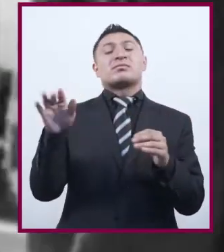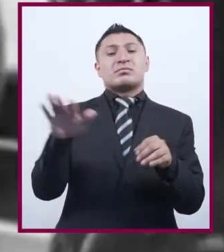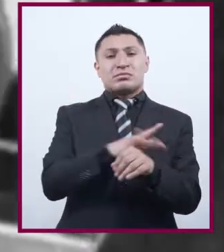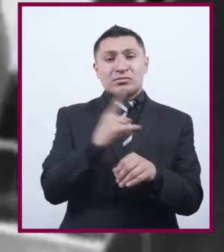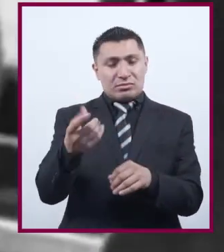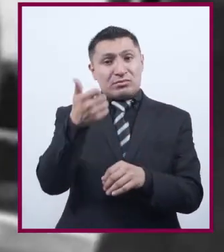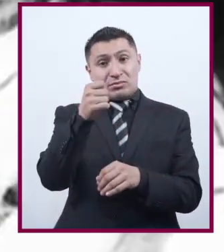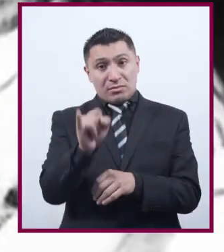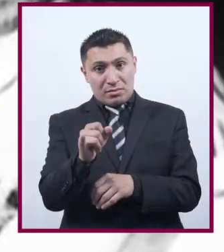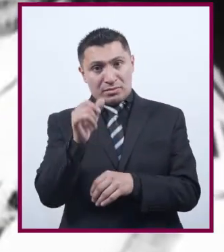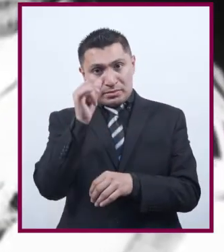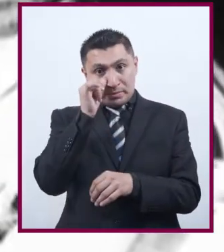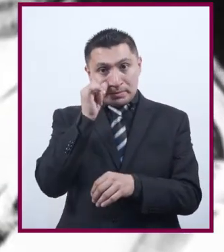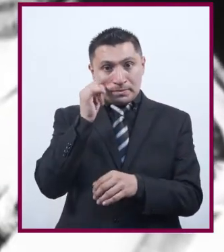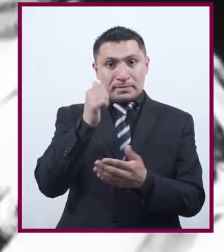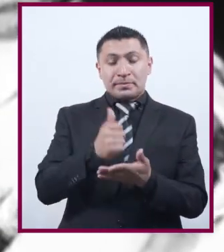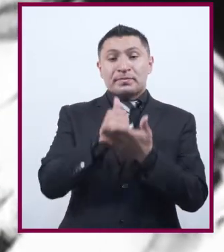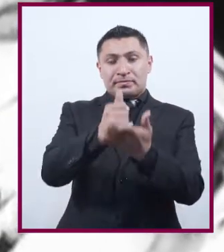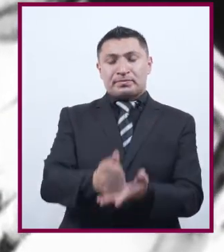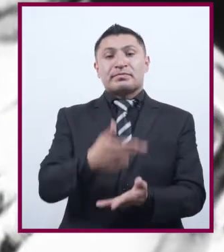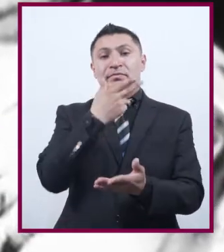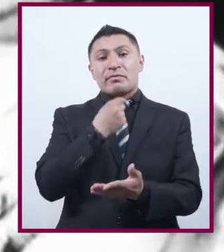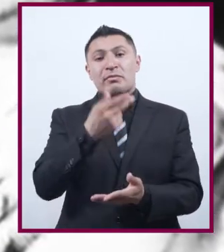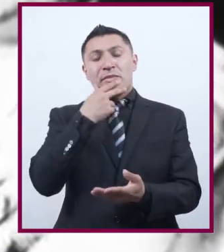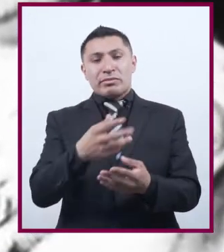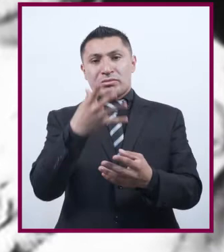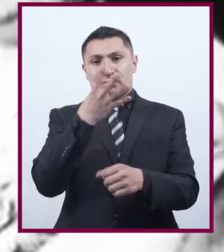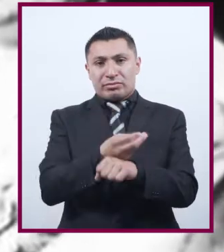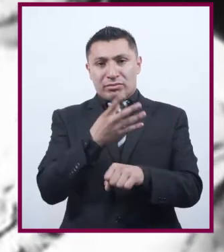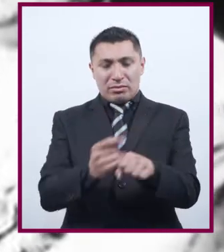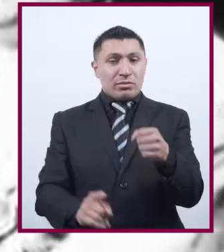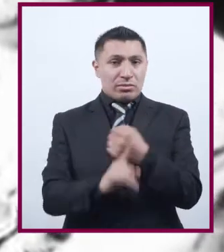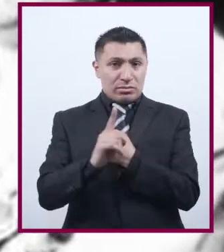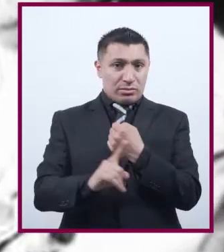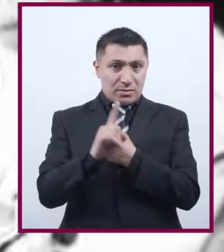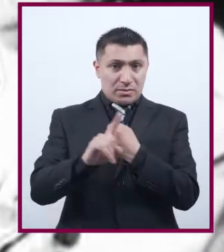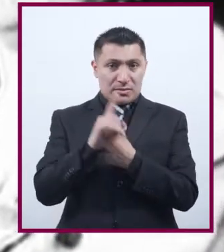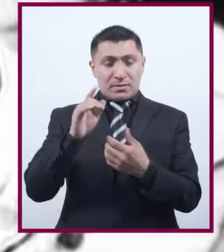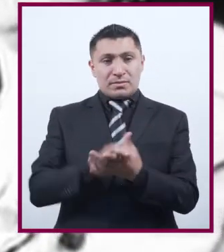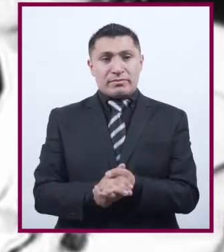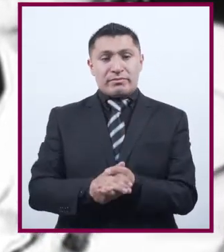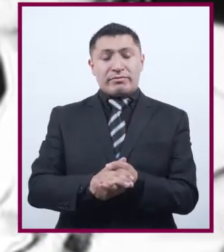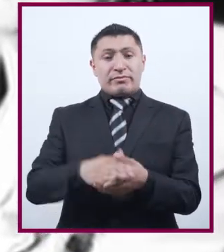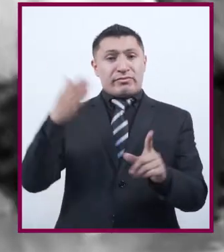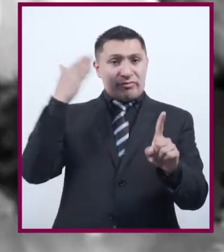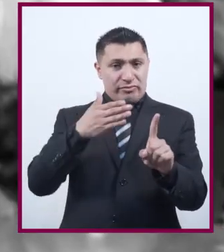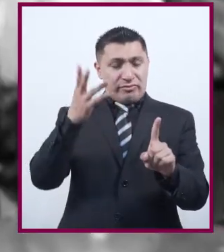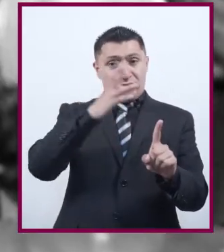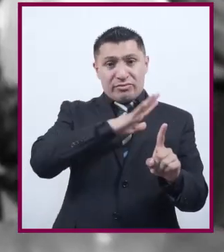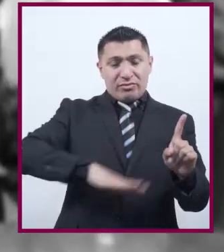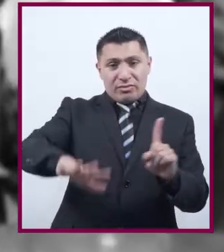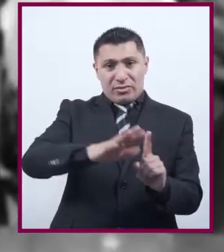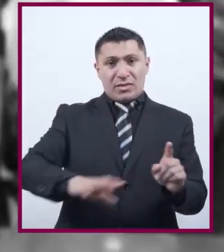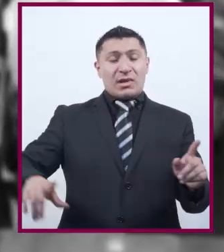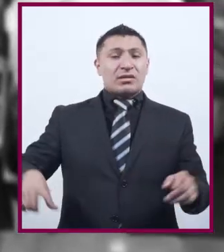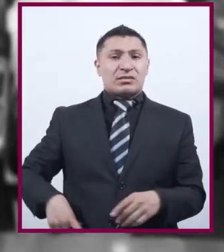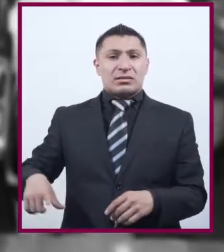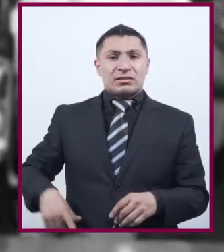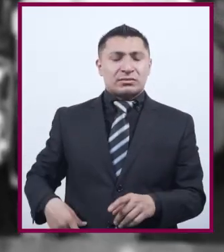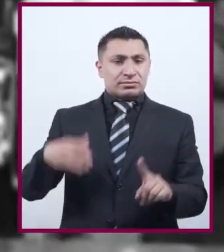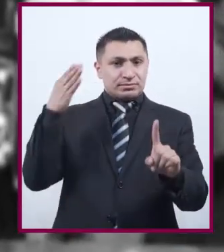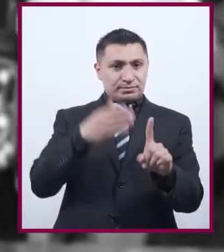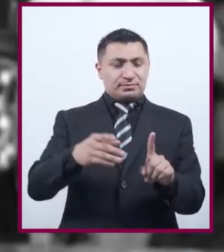manera ayudarían a los hombres a resolver algunos problemas. La razón de todo esto fue que el gobierno veía que las